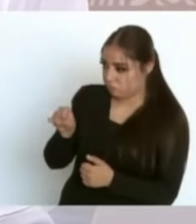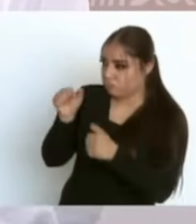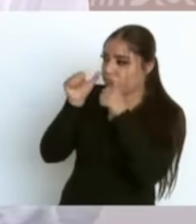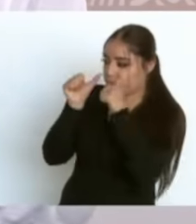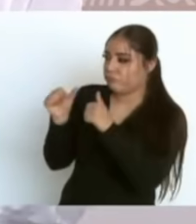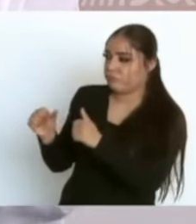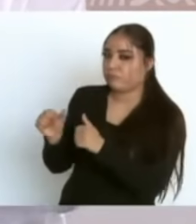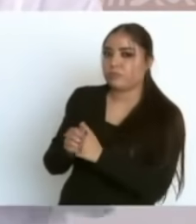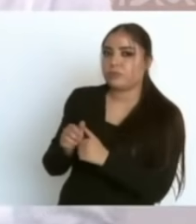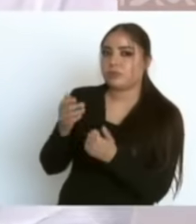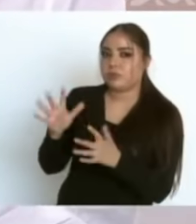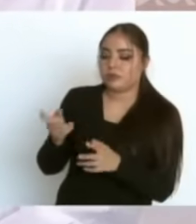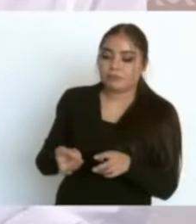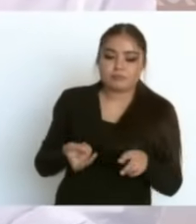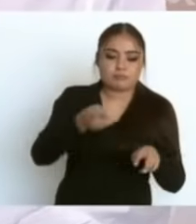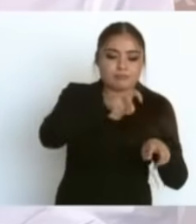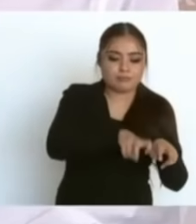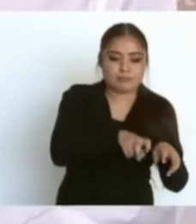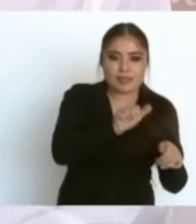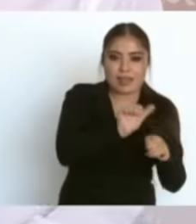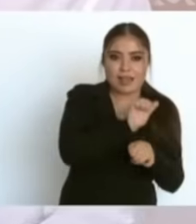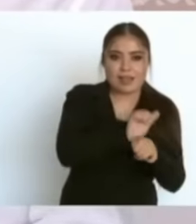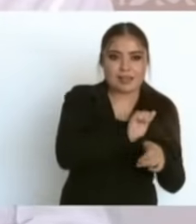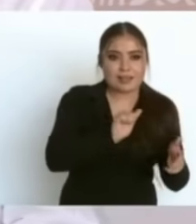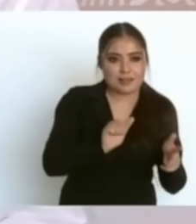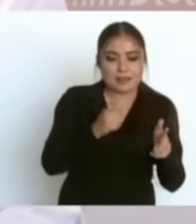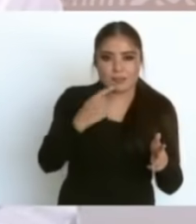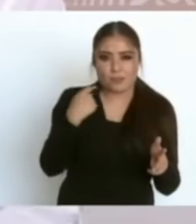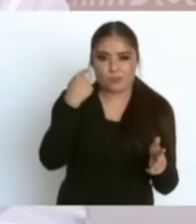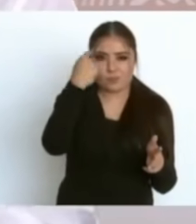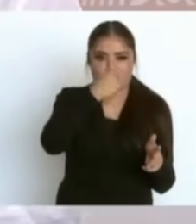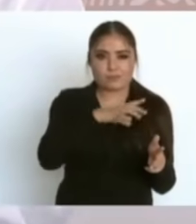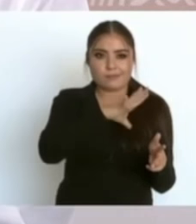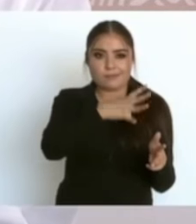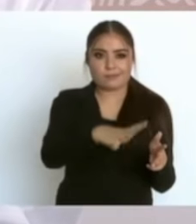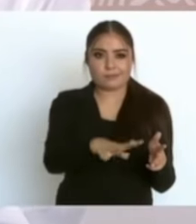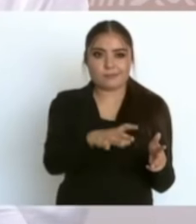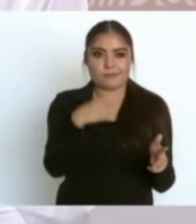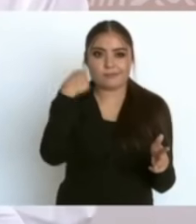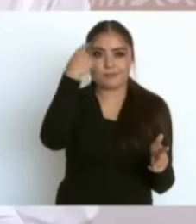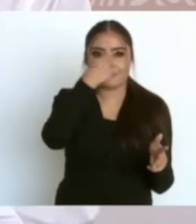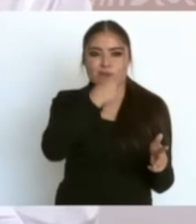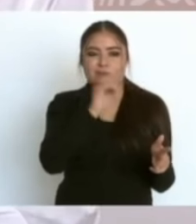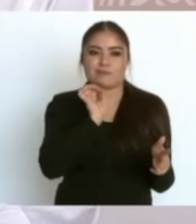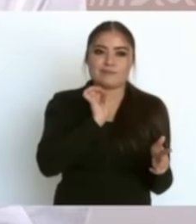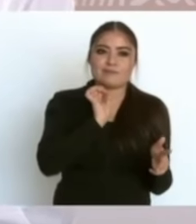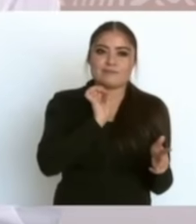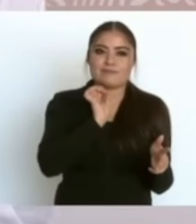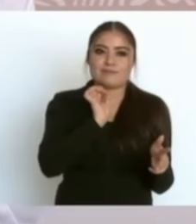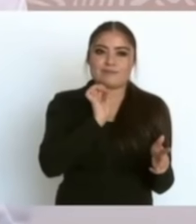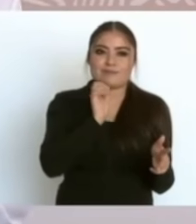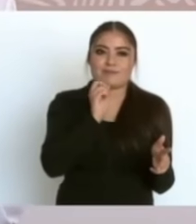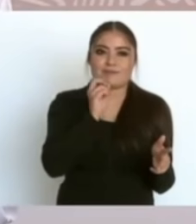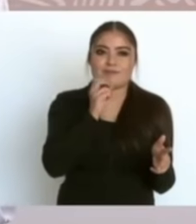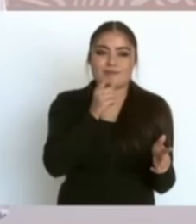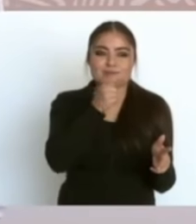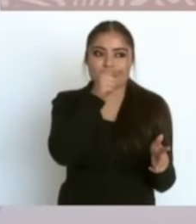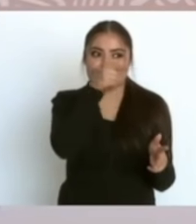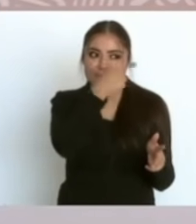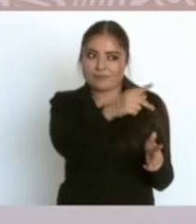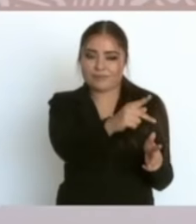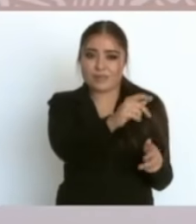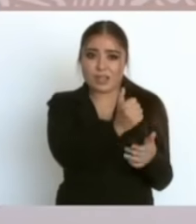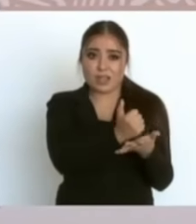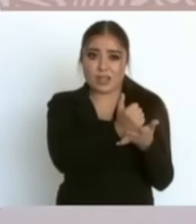ya se fueron al carro pero las caras del general en contra de este ayudante